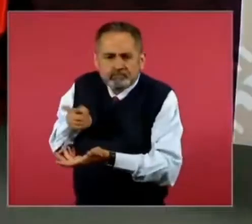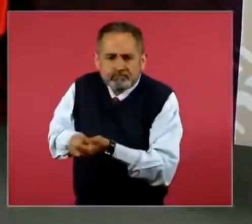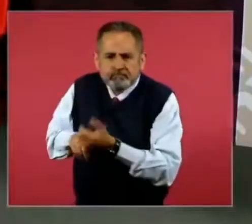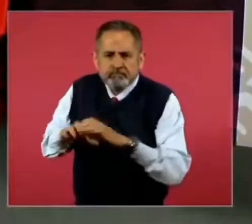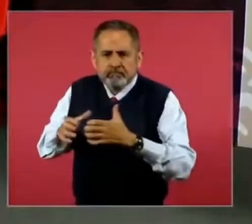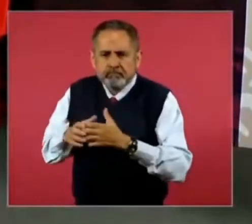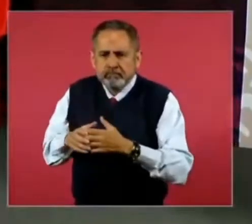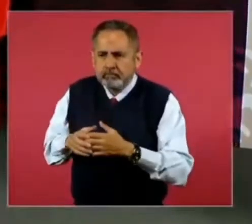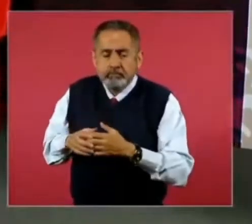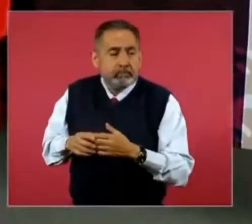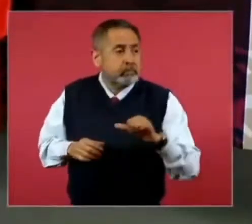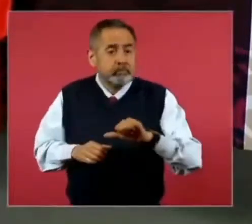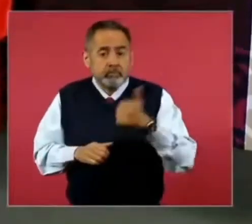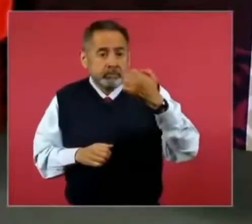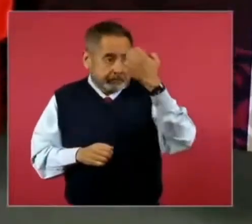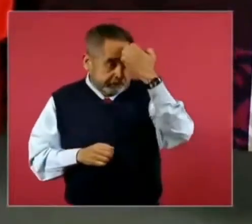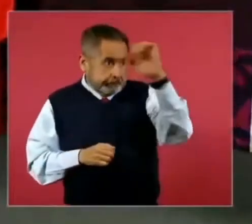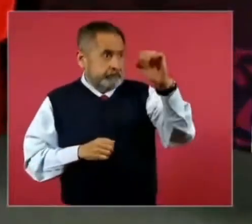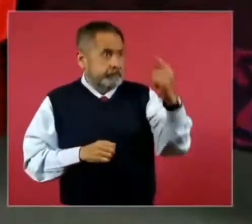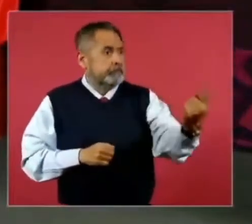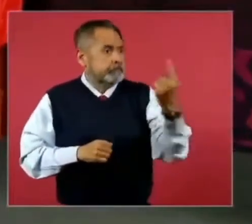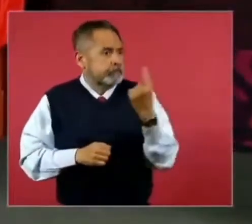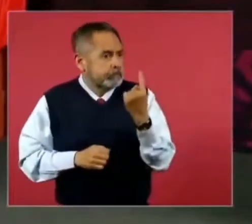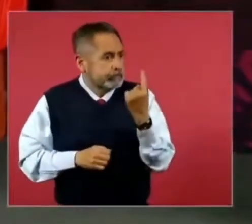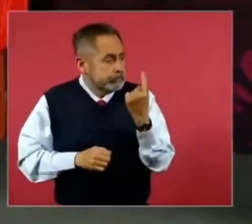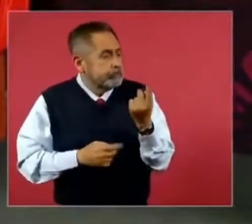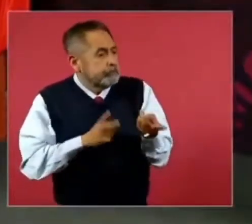No pueden venir